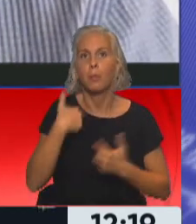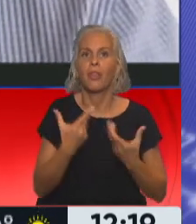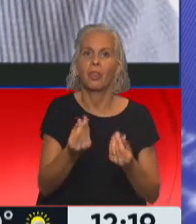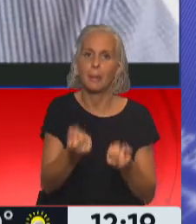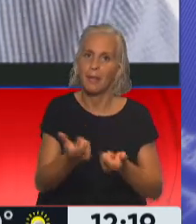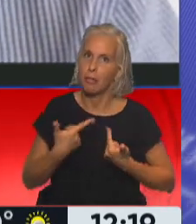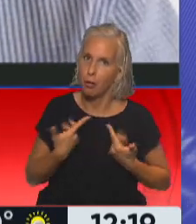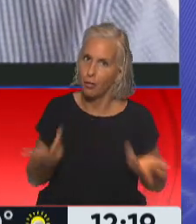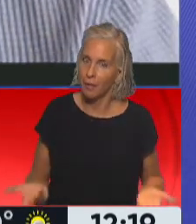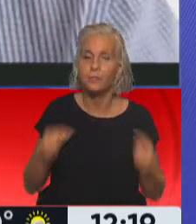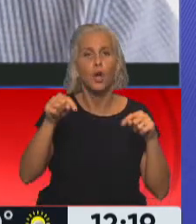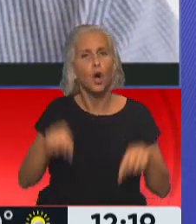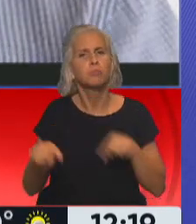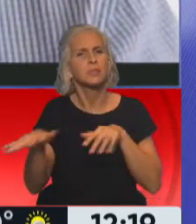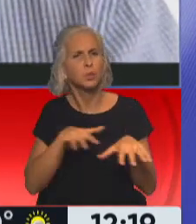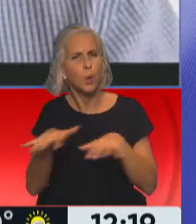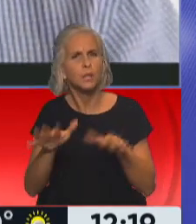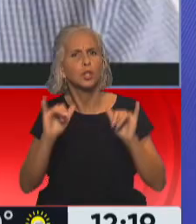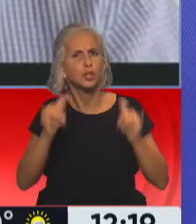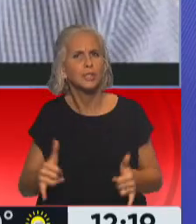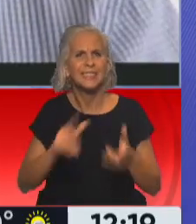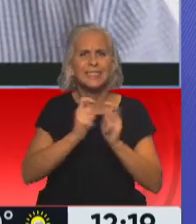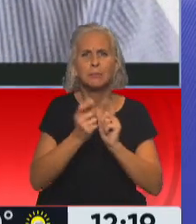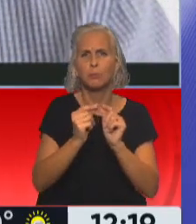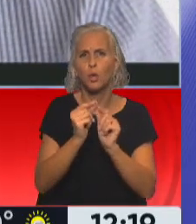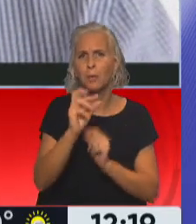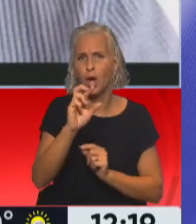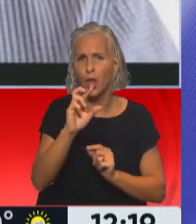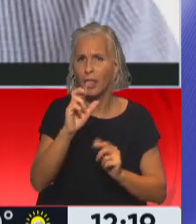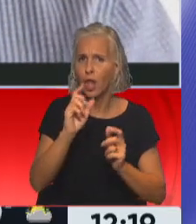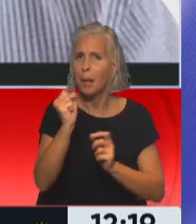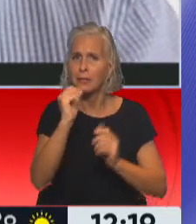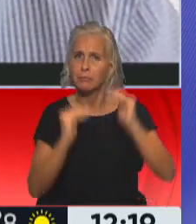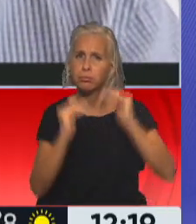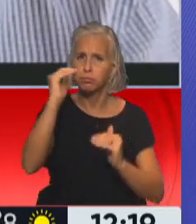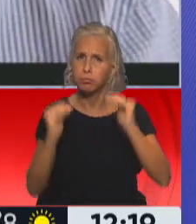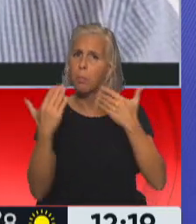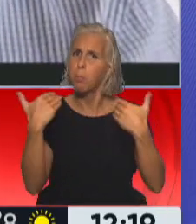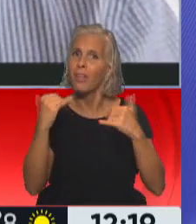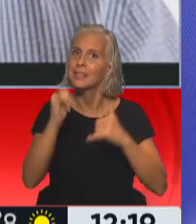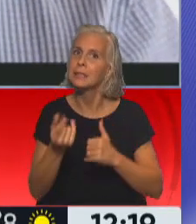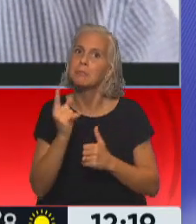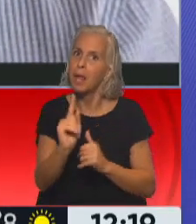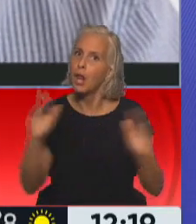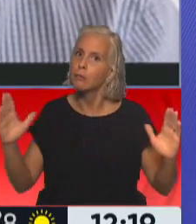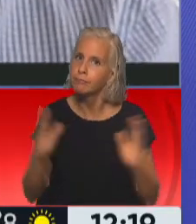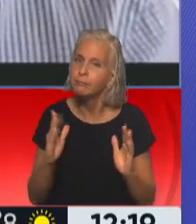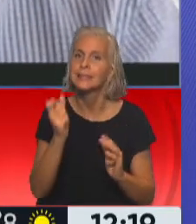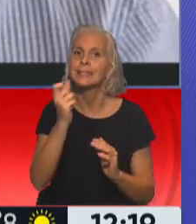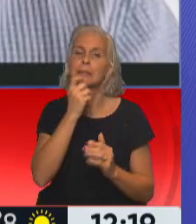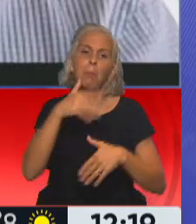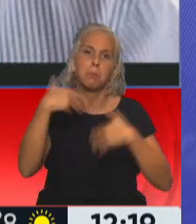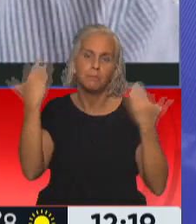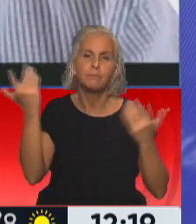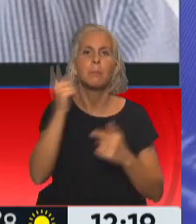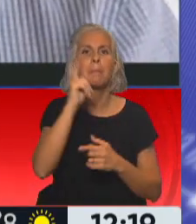temor. Hoy estamos en una situación en la cual el tipo de cambio puede moverse, pero esa variabilidad está acotada porque si llegara, por ejemplo, a